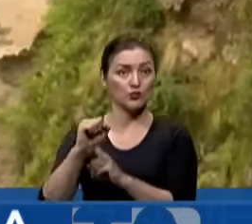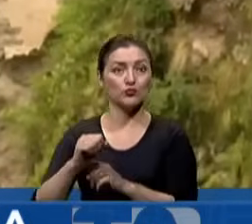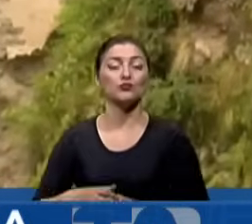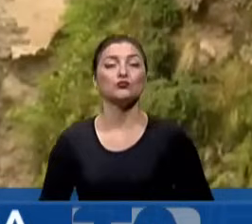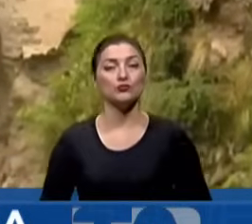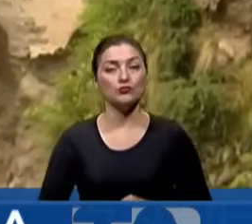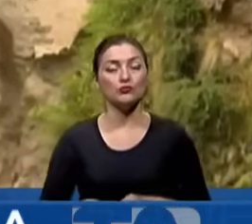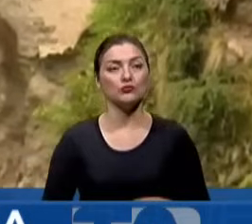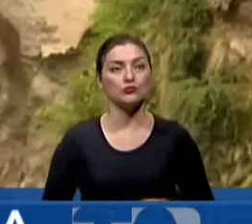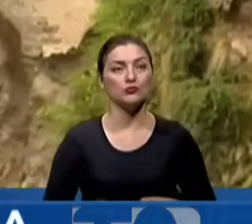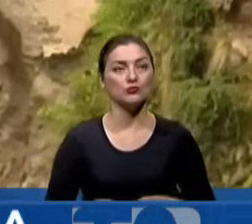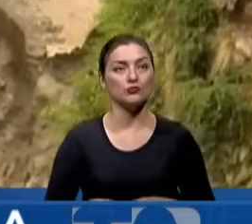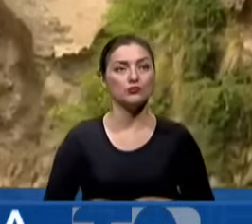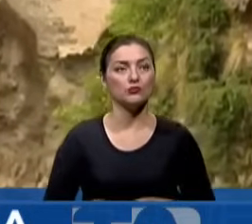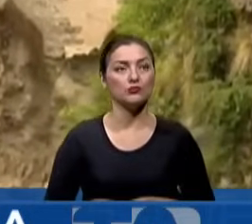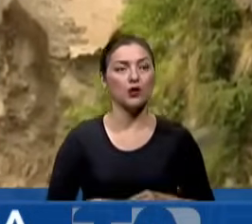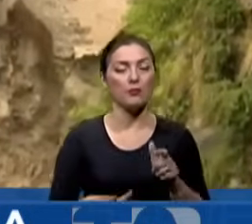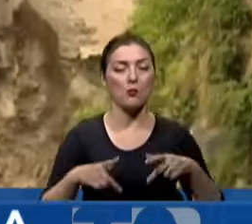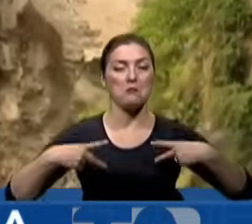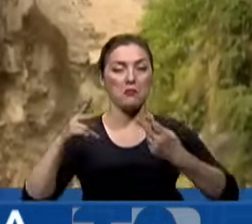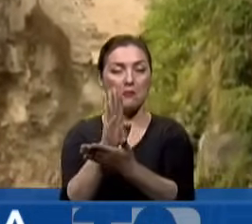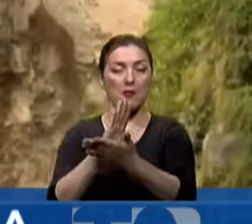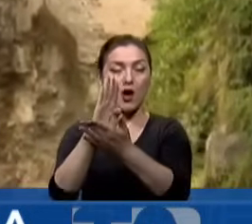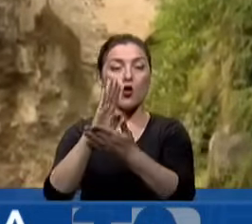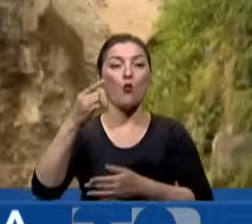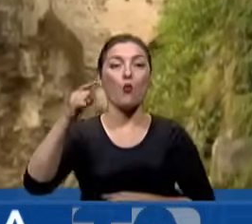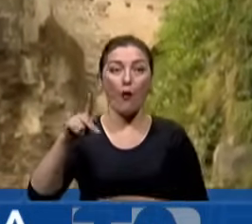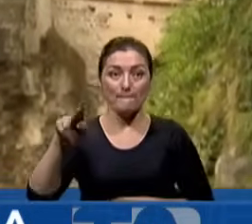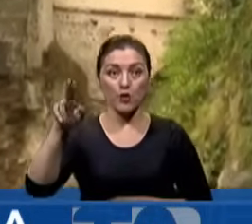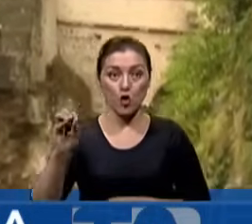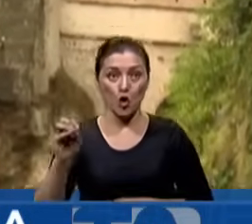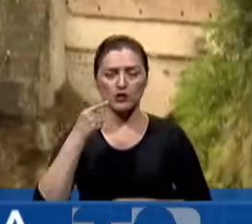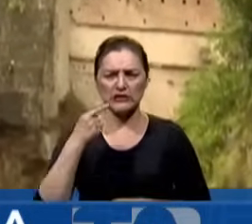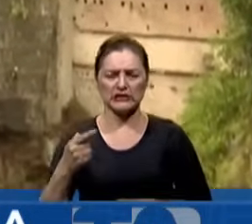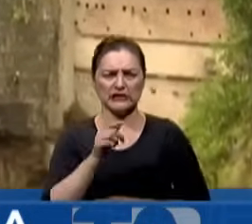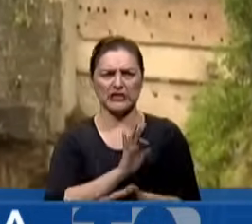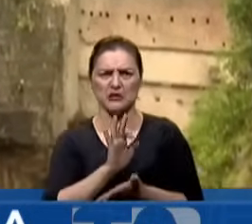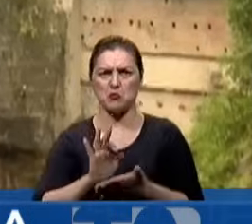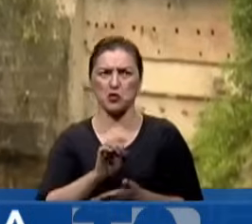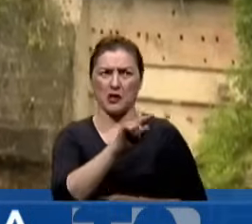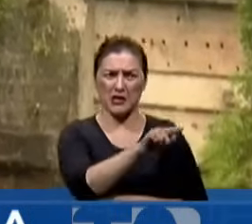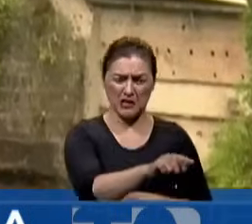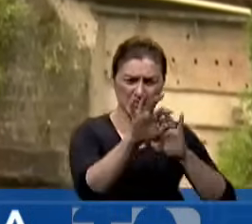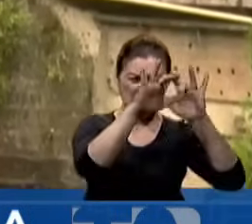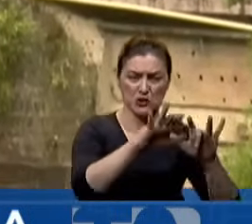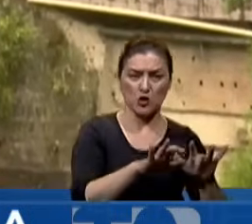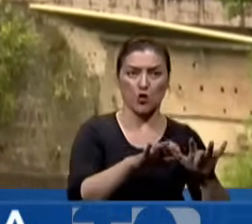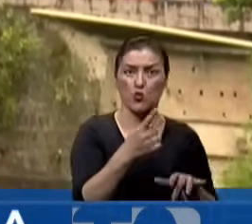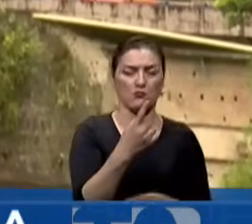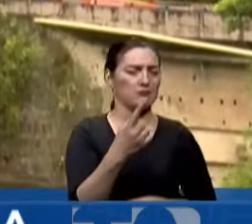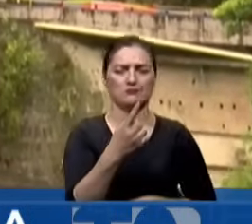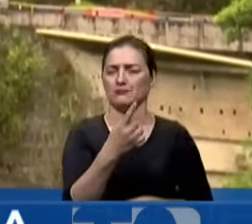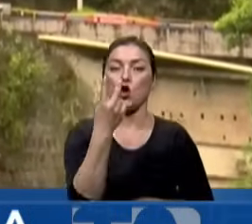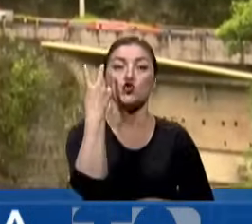Nos manifestaban los moradores de acá de Huápulo que no es la única zona que está en estas condiciones. Hay otras dos zonas más en la parte de